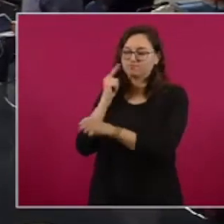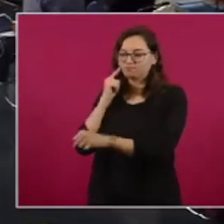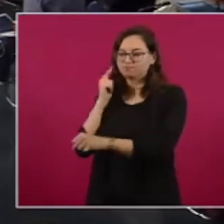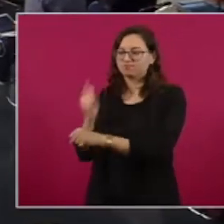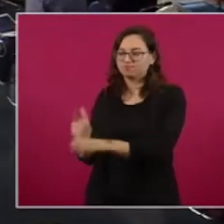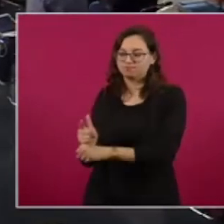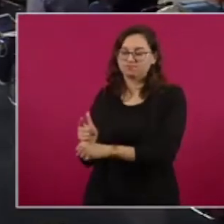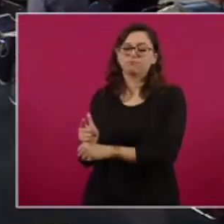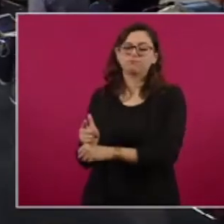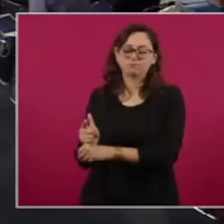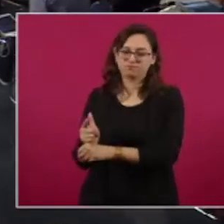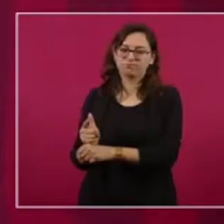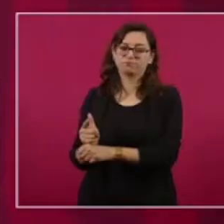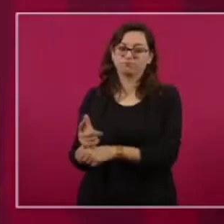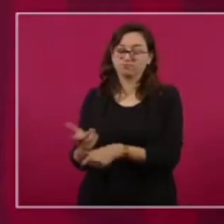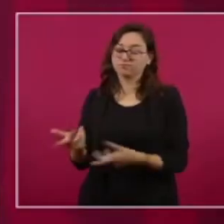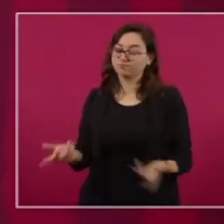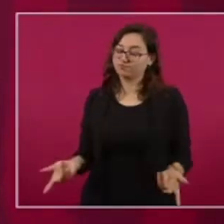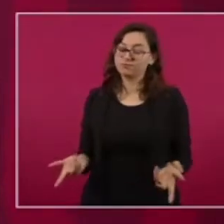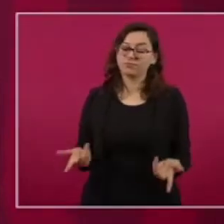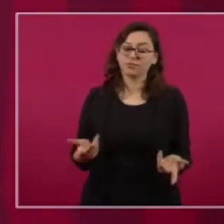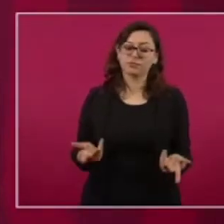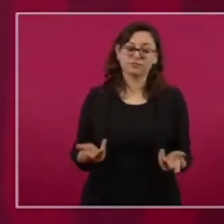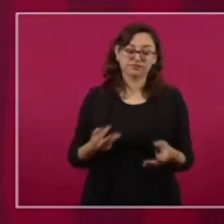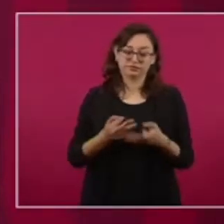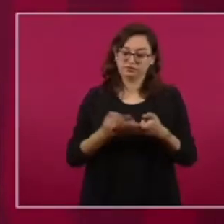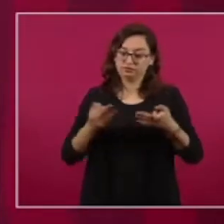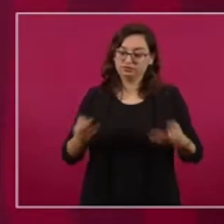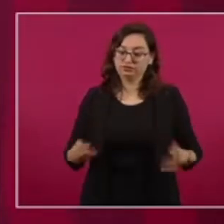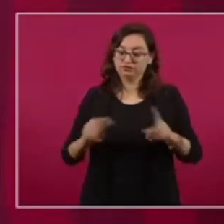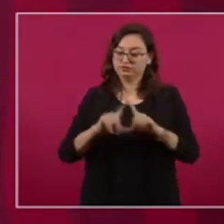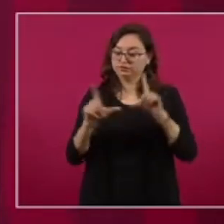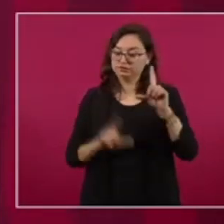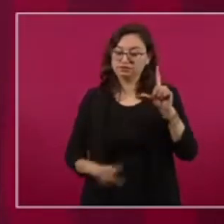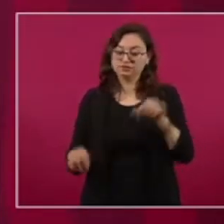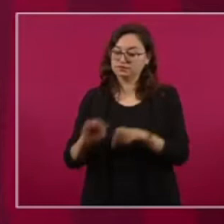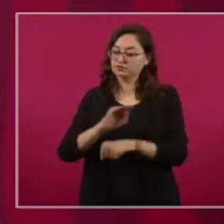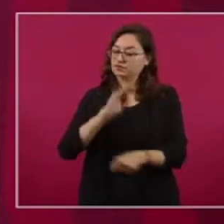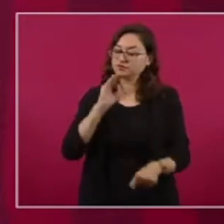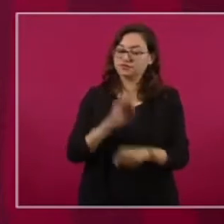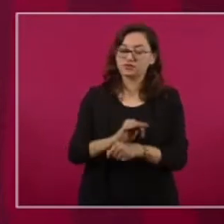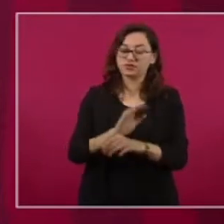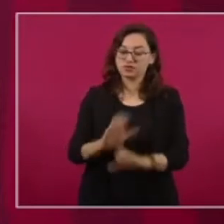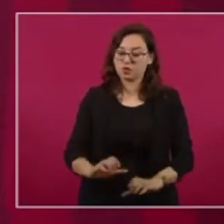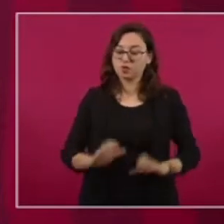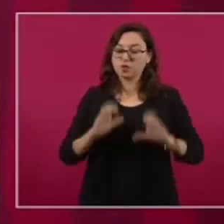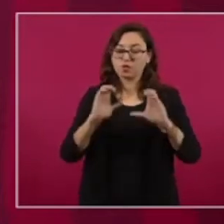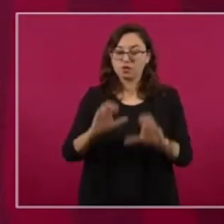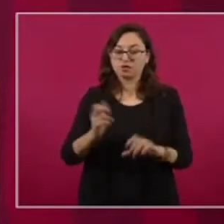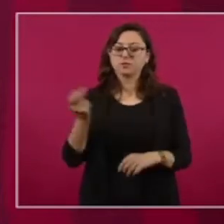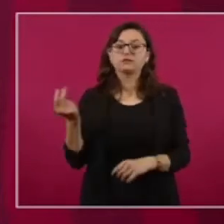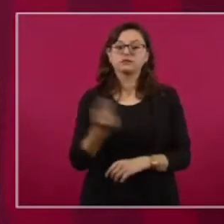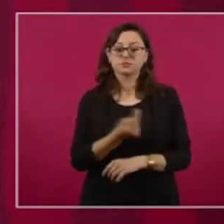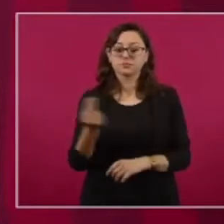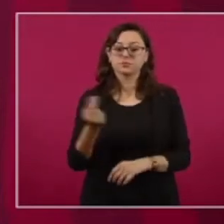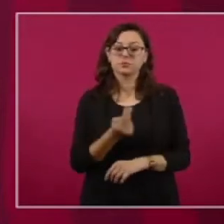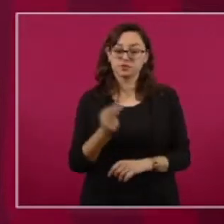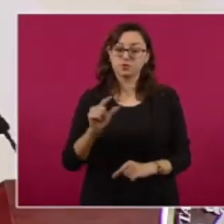los bienes, y hemos recuperado bastante,